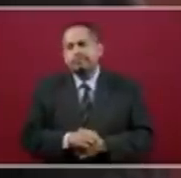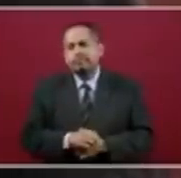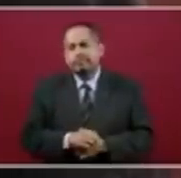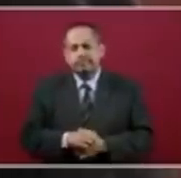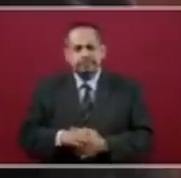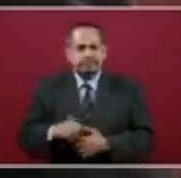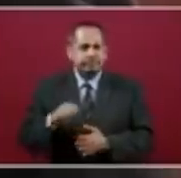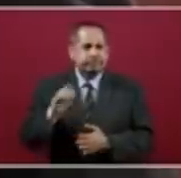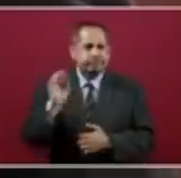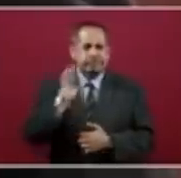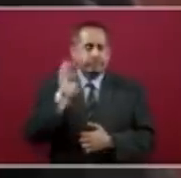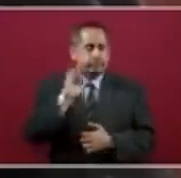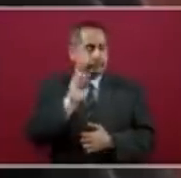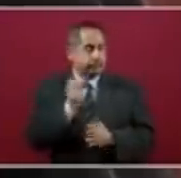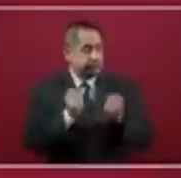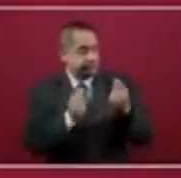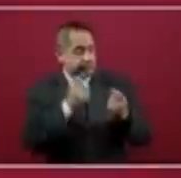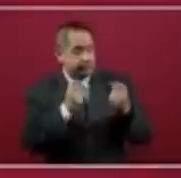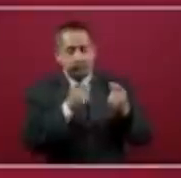quienes quieren ser